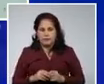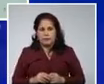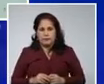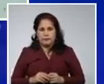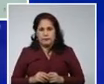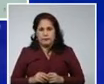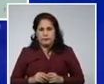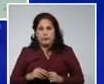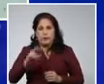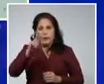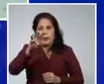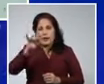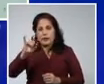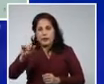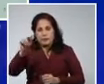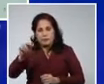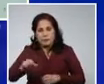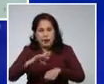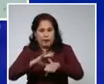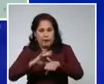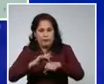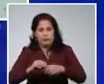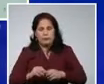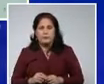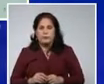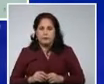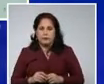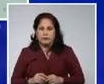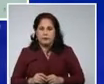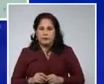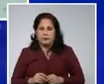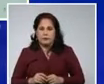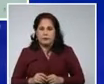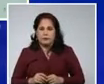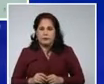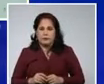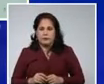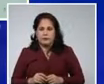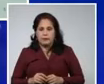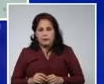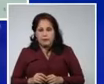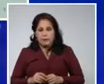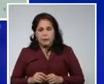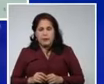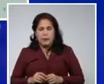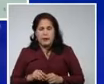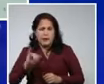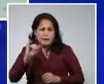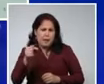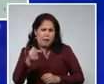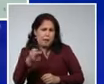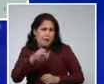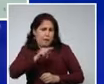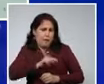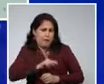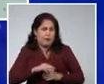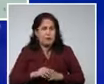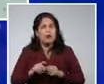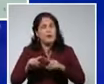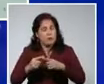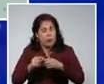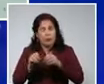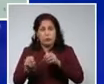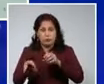diagnostica 26 casos autóctonos. Estamos hablando 6 menos que el día anterior, pero con una